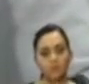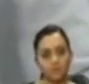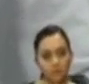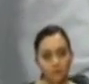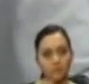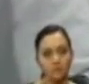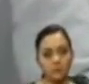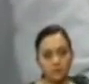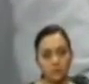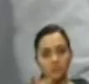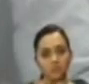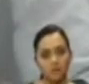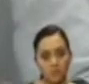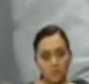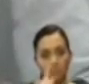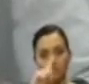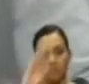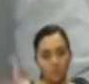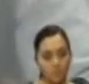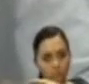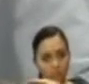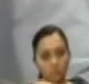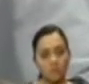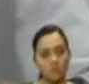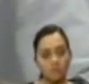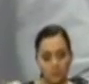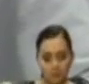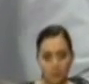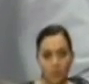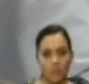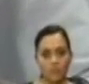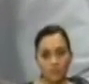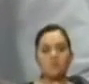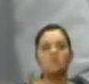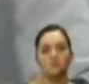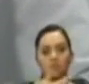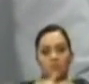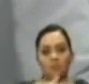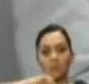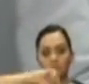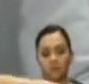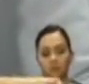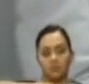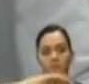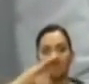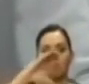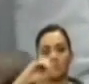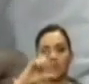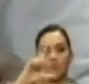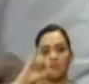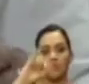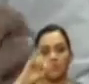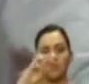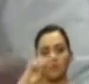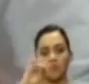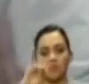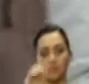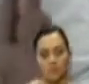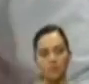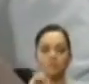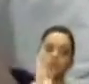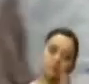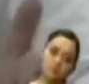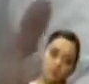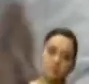ganaderos, montubios de Colime y Olmedo, en el Parque Central de Colimes, también una reunión muy agradable, música,